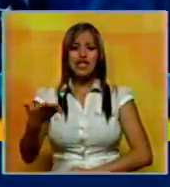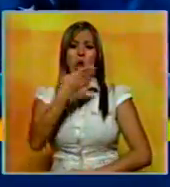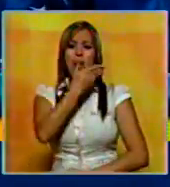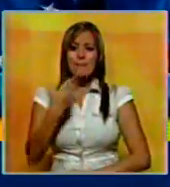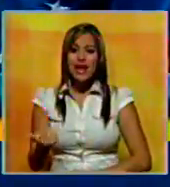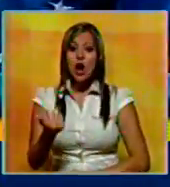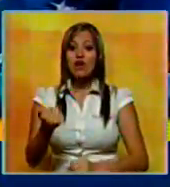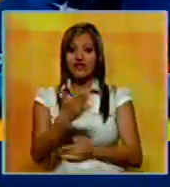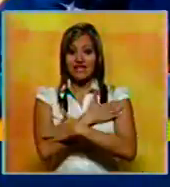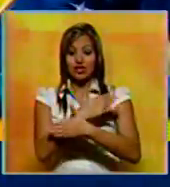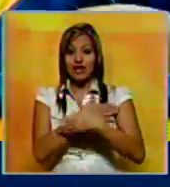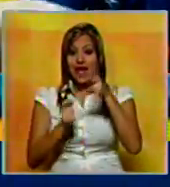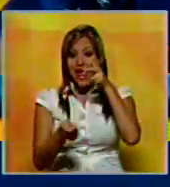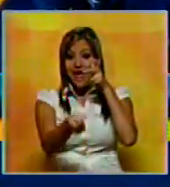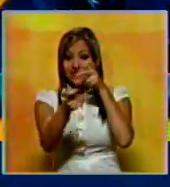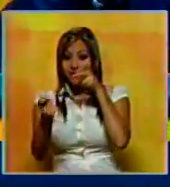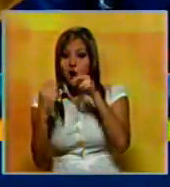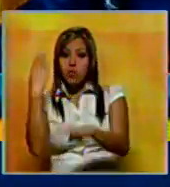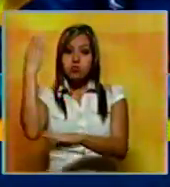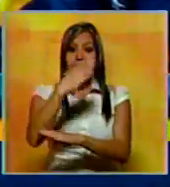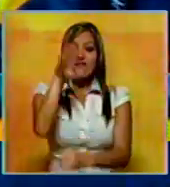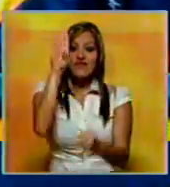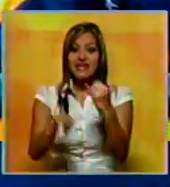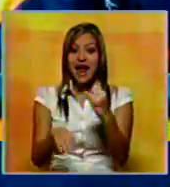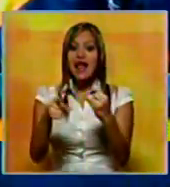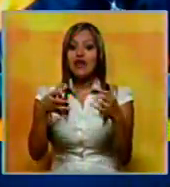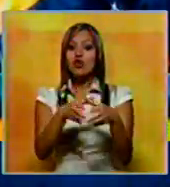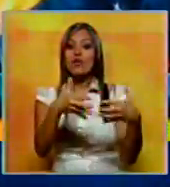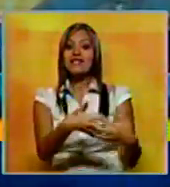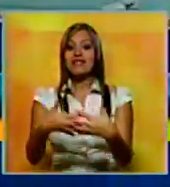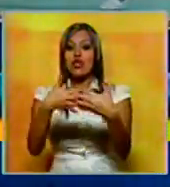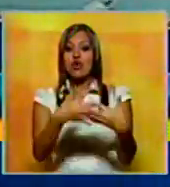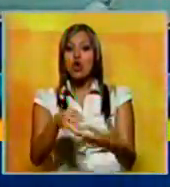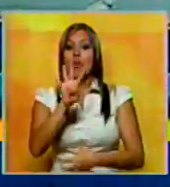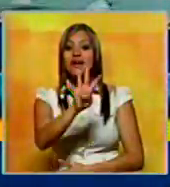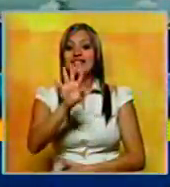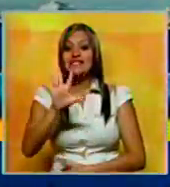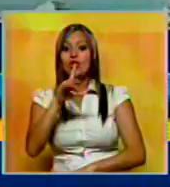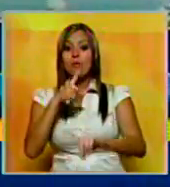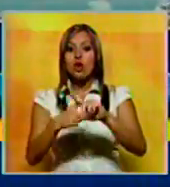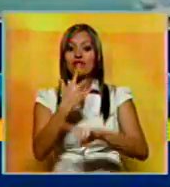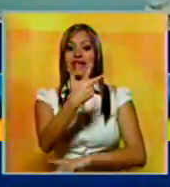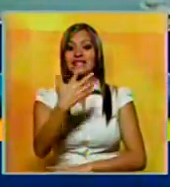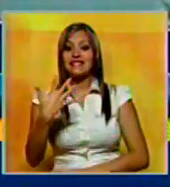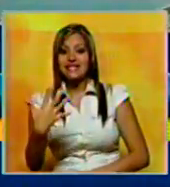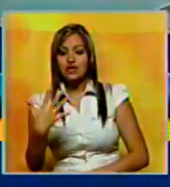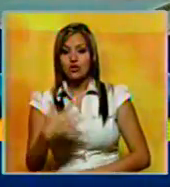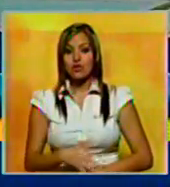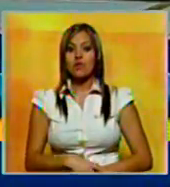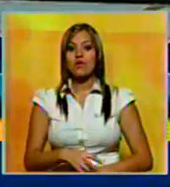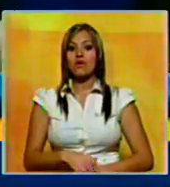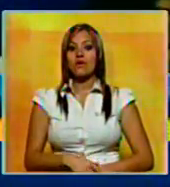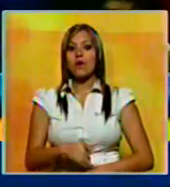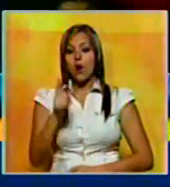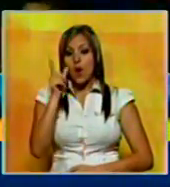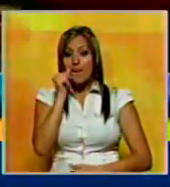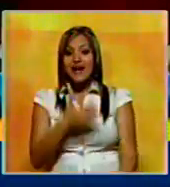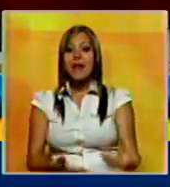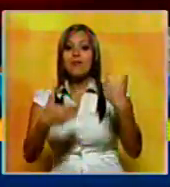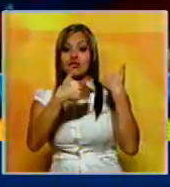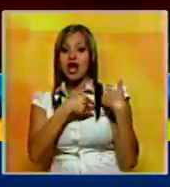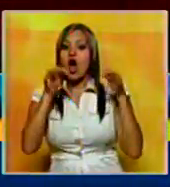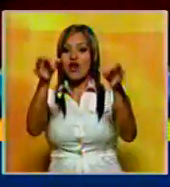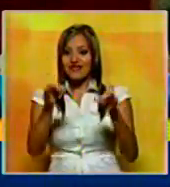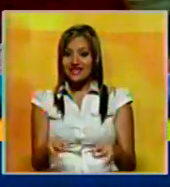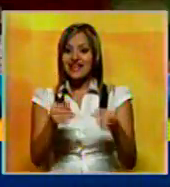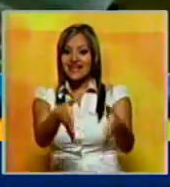podio en espada los Criollos derrotaron la final al equipo de los Estados Unidos 45 por 35 Silvio Fernández fue el encargado de sar El